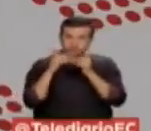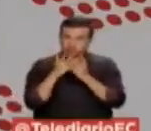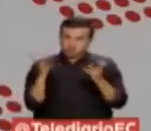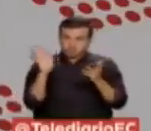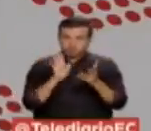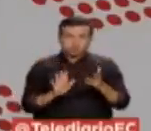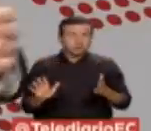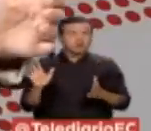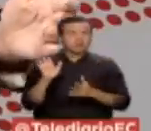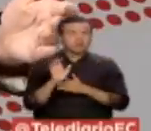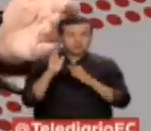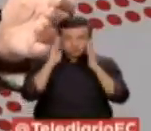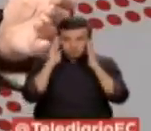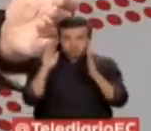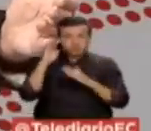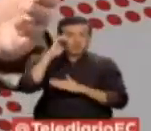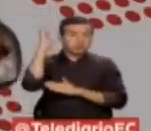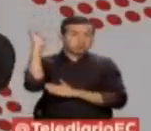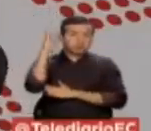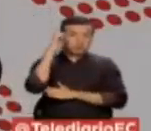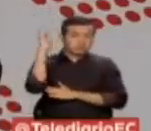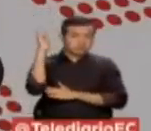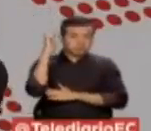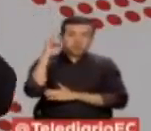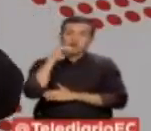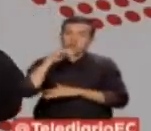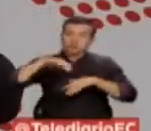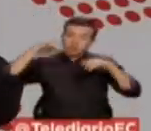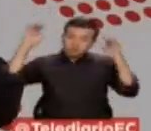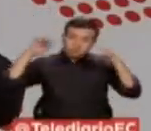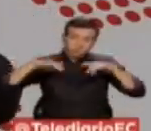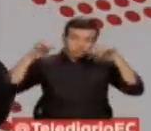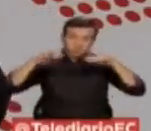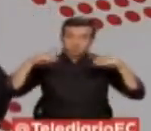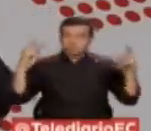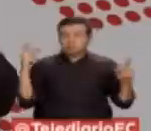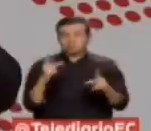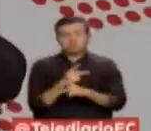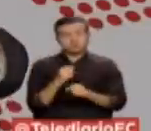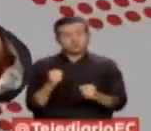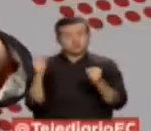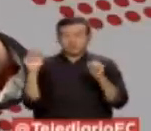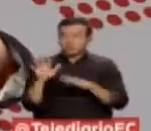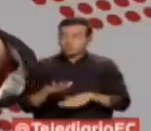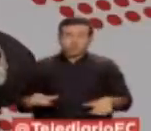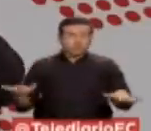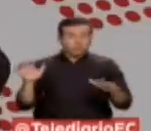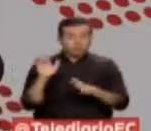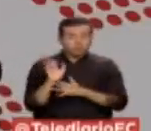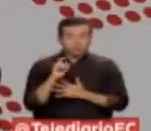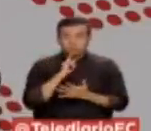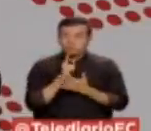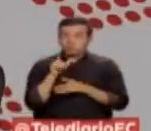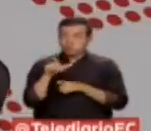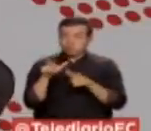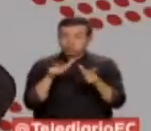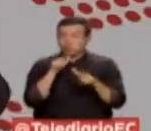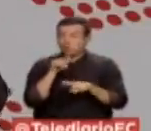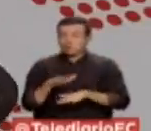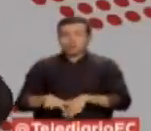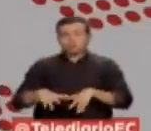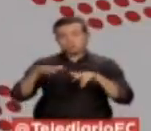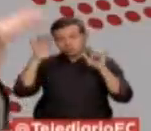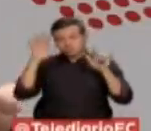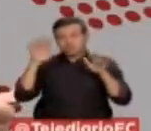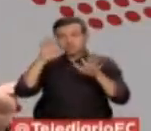del país es atender las emergencias el invierno tiene consecuencias terribles a lo largo y ancho del país hay zonas inundadas